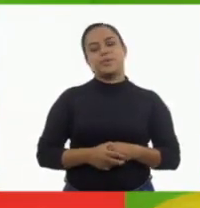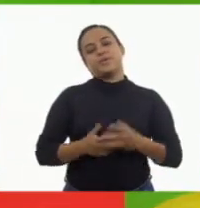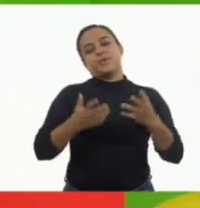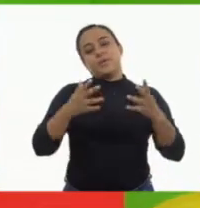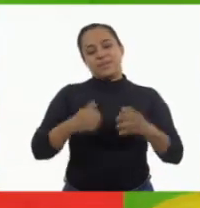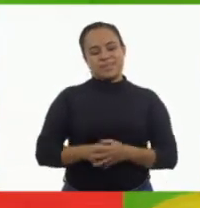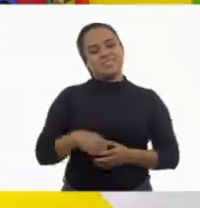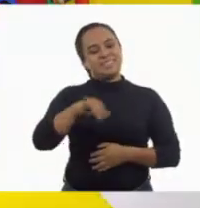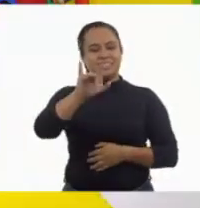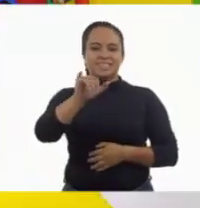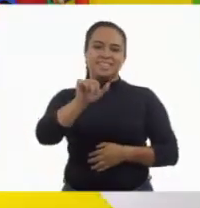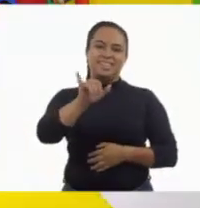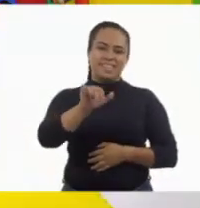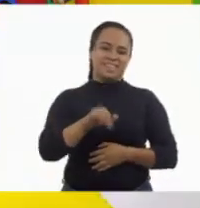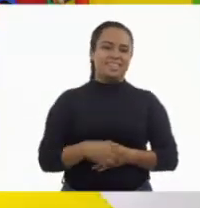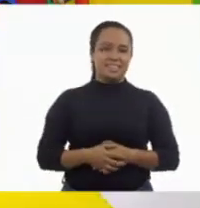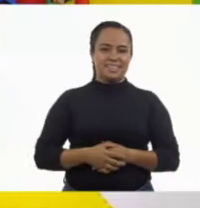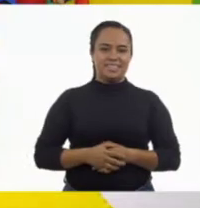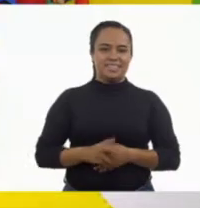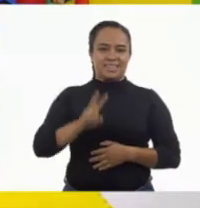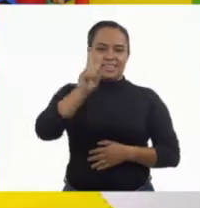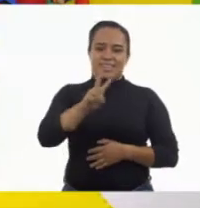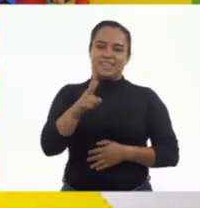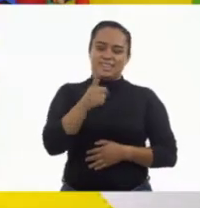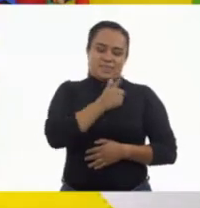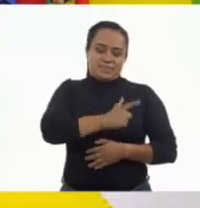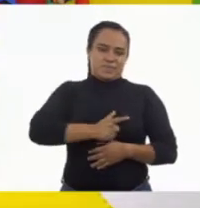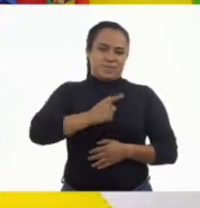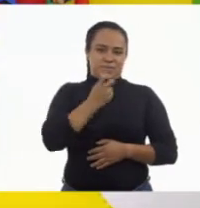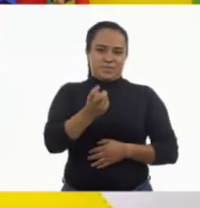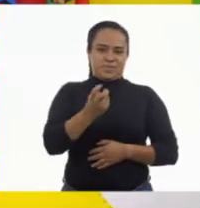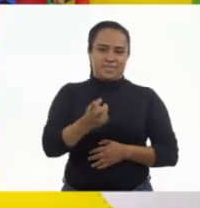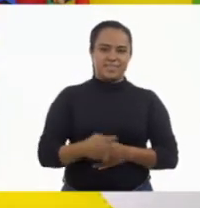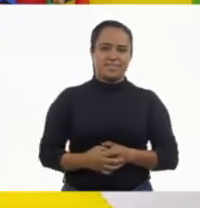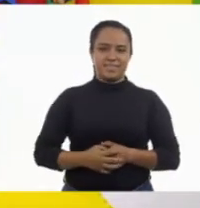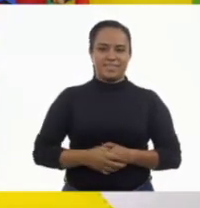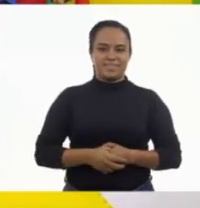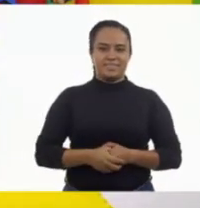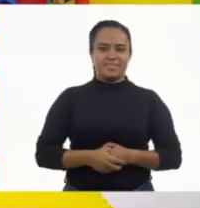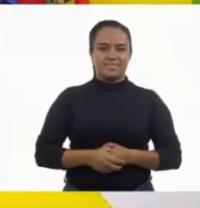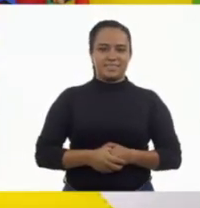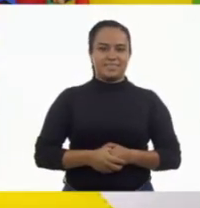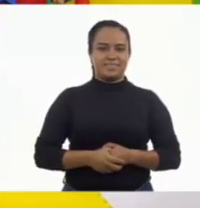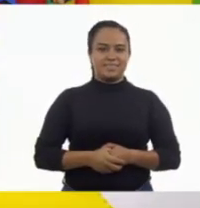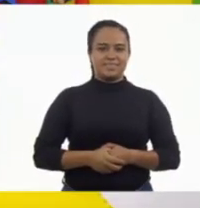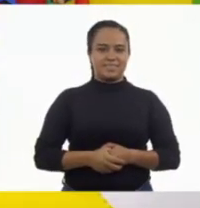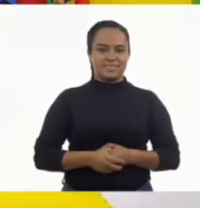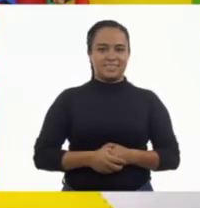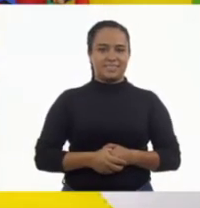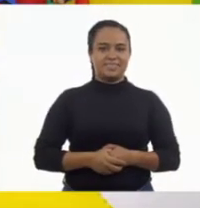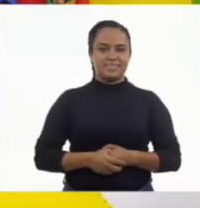¡Uf, sí! ¡Qué gran placer da esto! ¡Ahí voy!